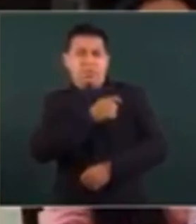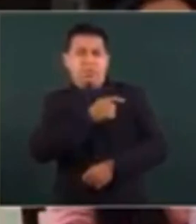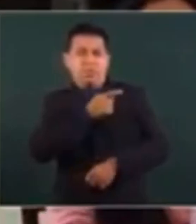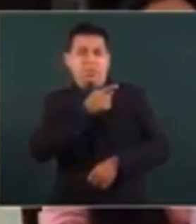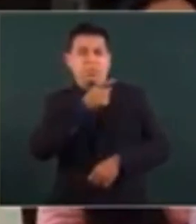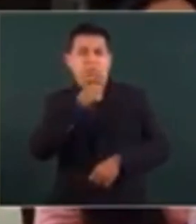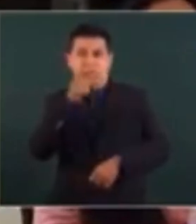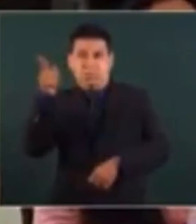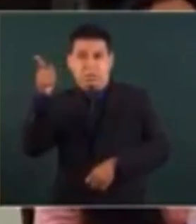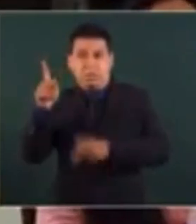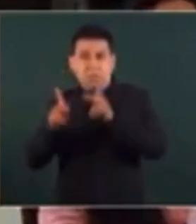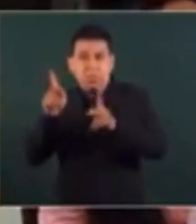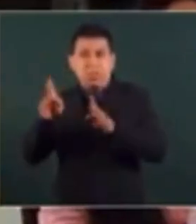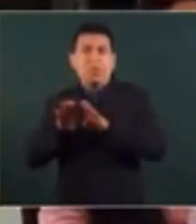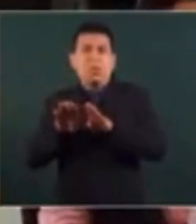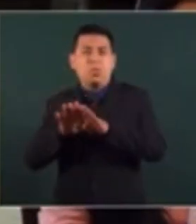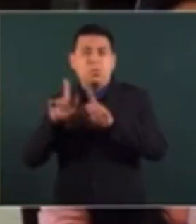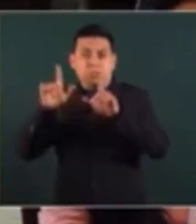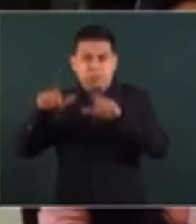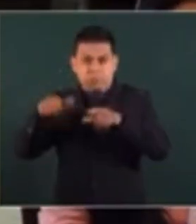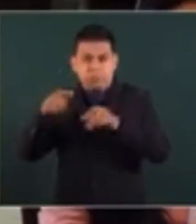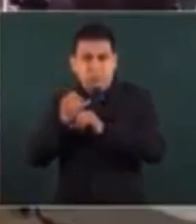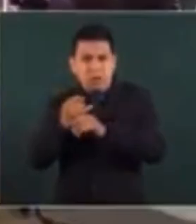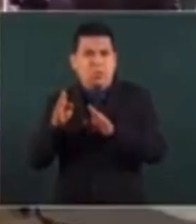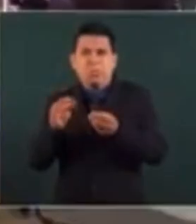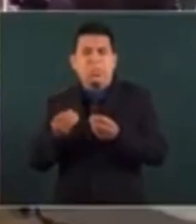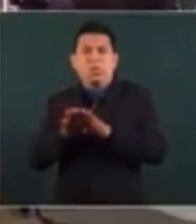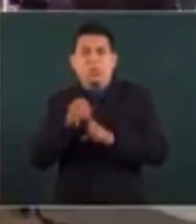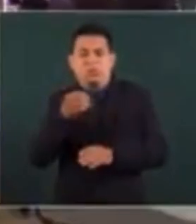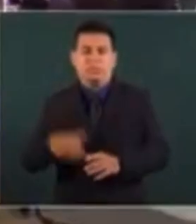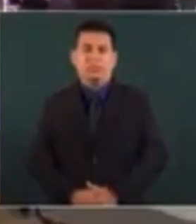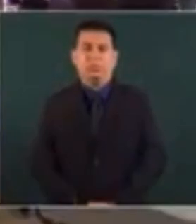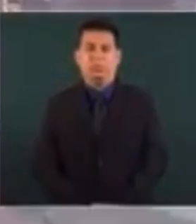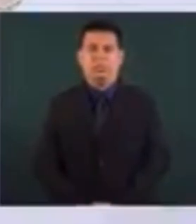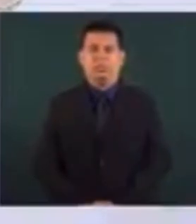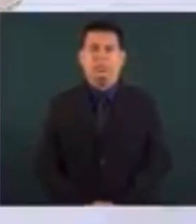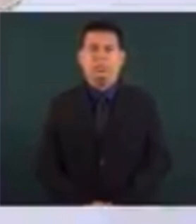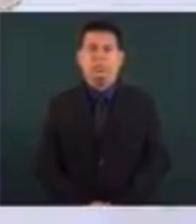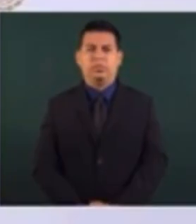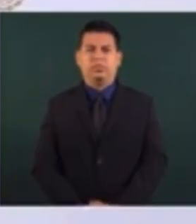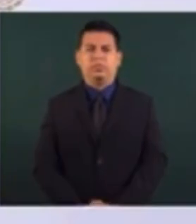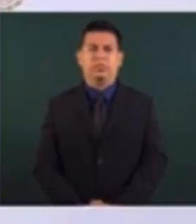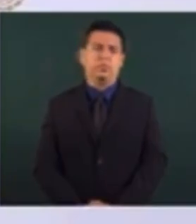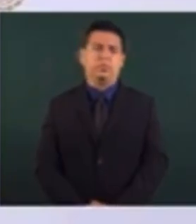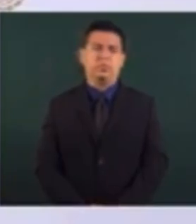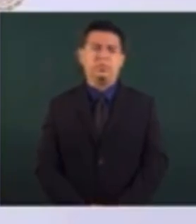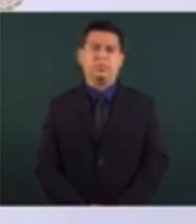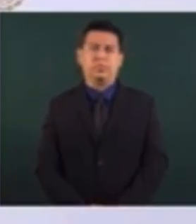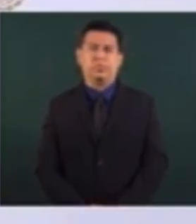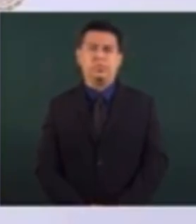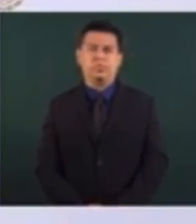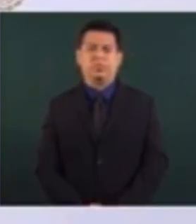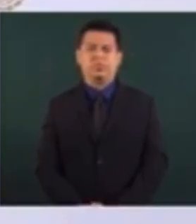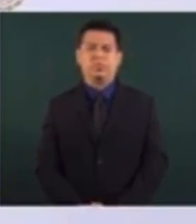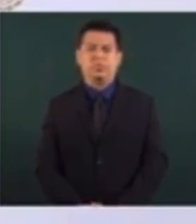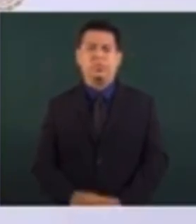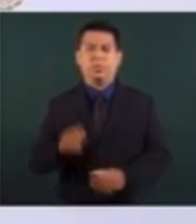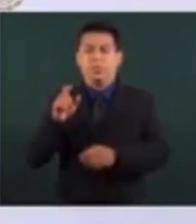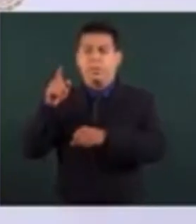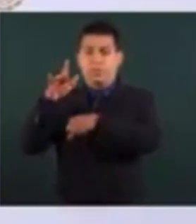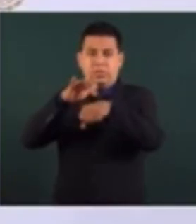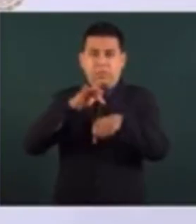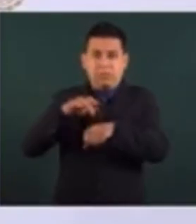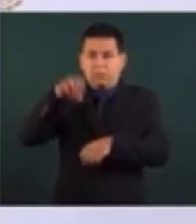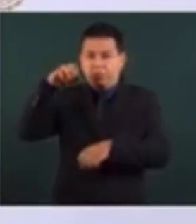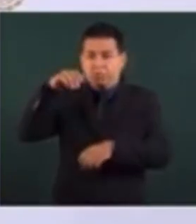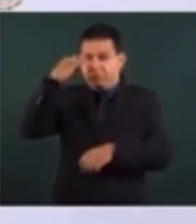a registrar en la plataforma o cuándo más o menos le tocaría a usted el turno? Bueno, en estado normal me tocaría cuando se vacune a